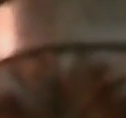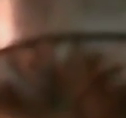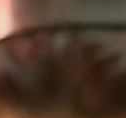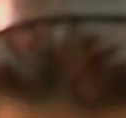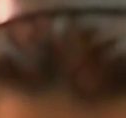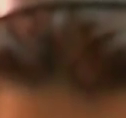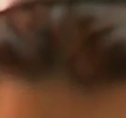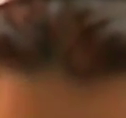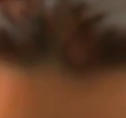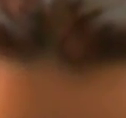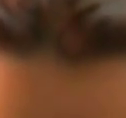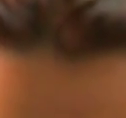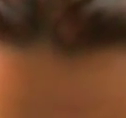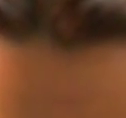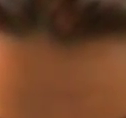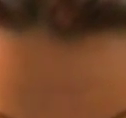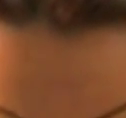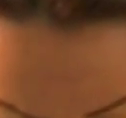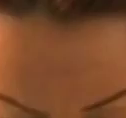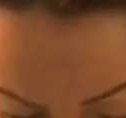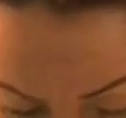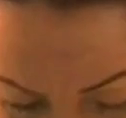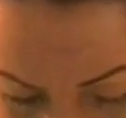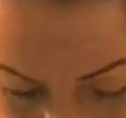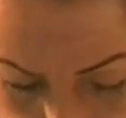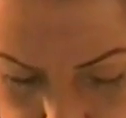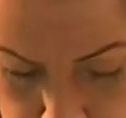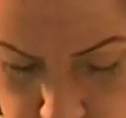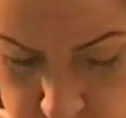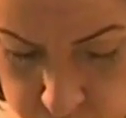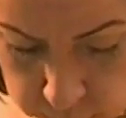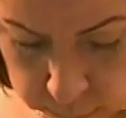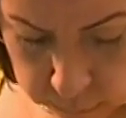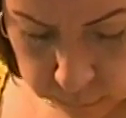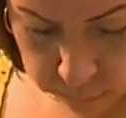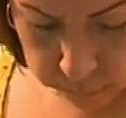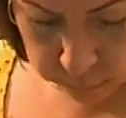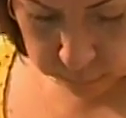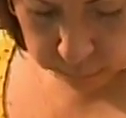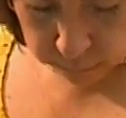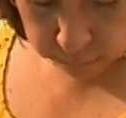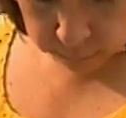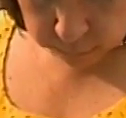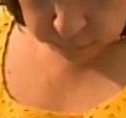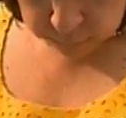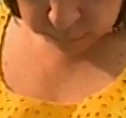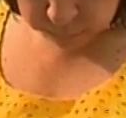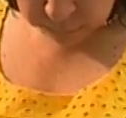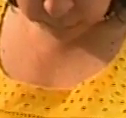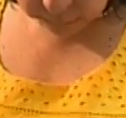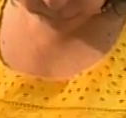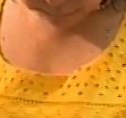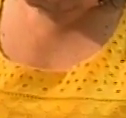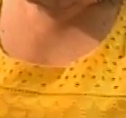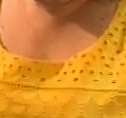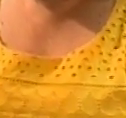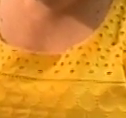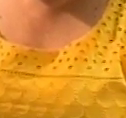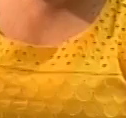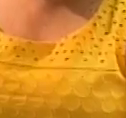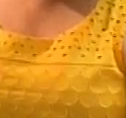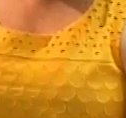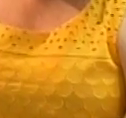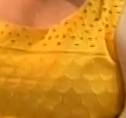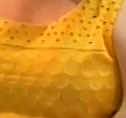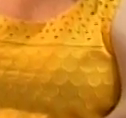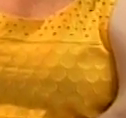de comunicación. El artículo 14, prohibición de la propaganda de guerra y apología del odio e intolerancia por las razones